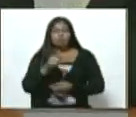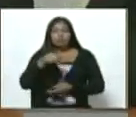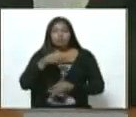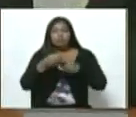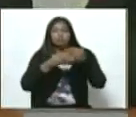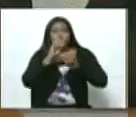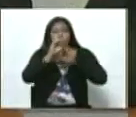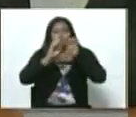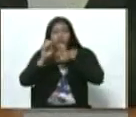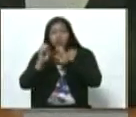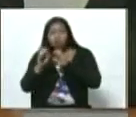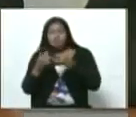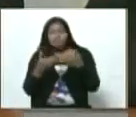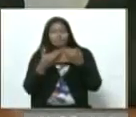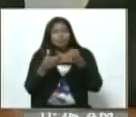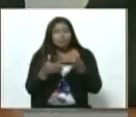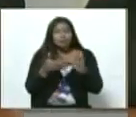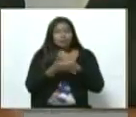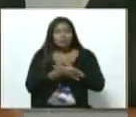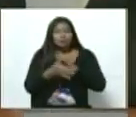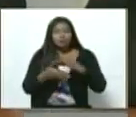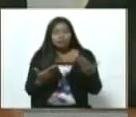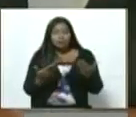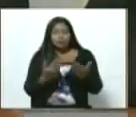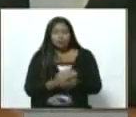evaluación, se permite que